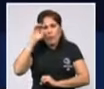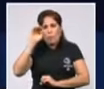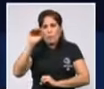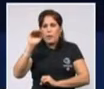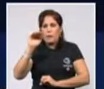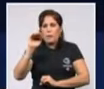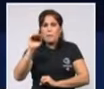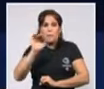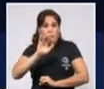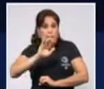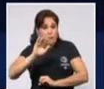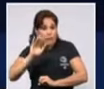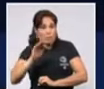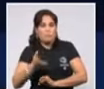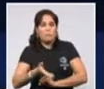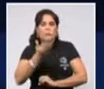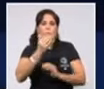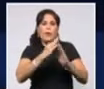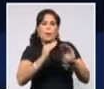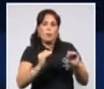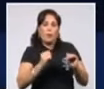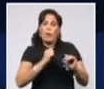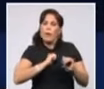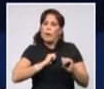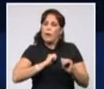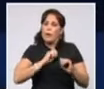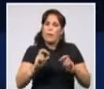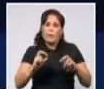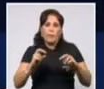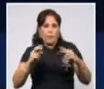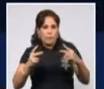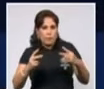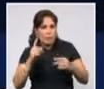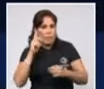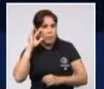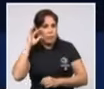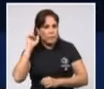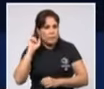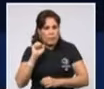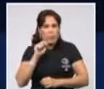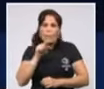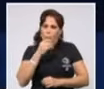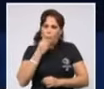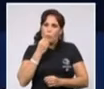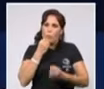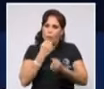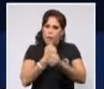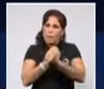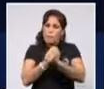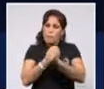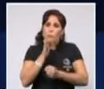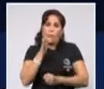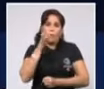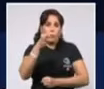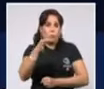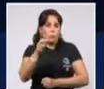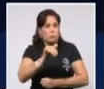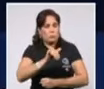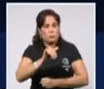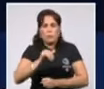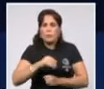recuperados, pero siempre recalcamos que no están exentos de un riesgo los niños que adquieran esta